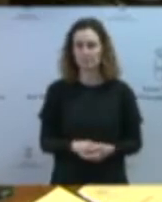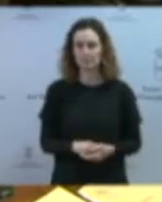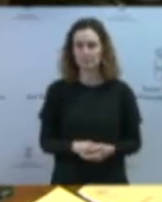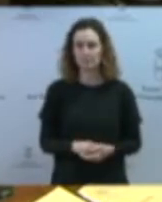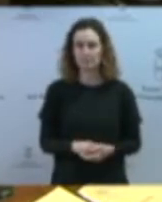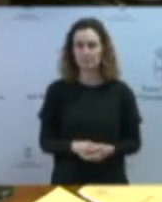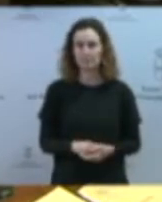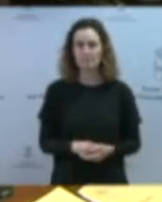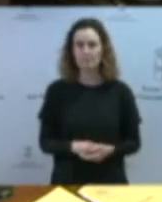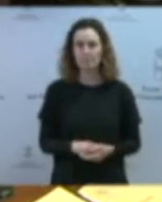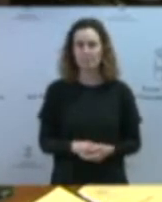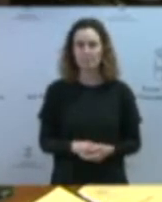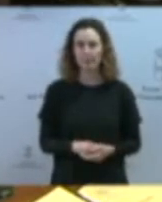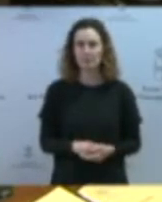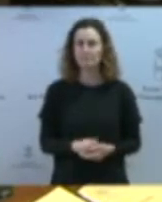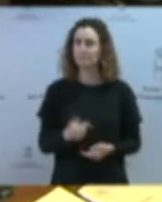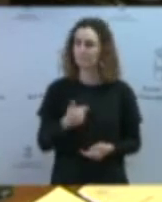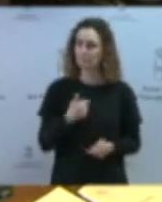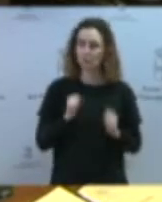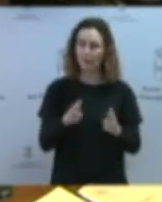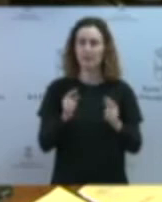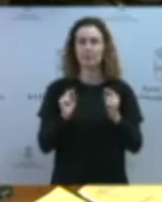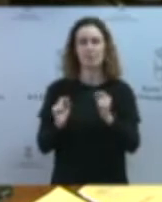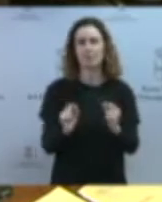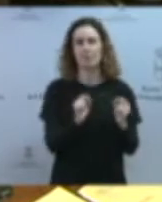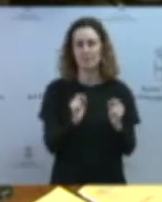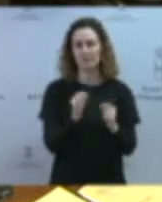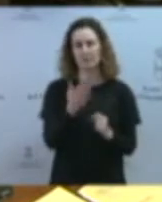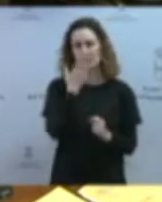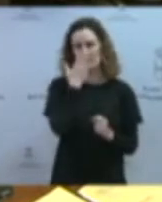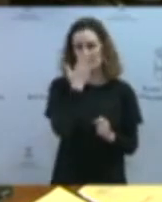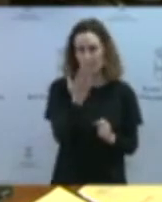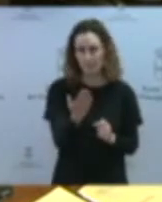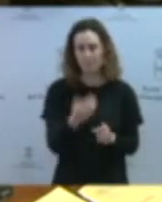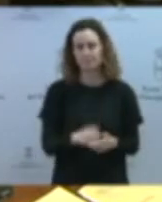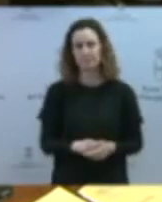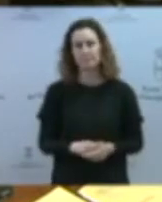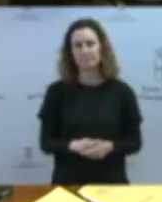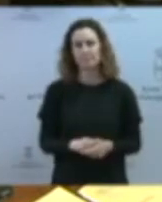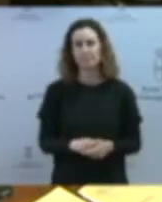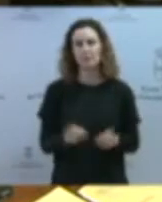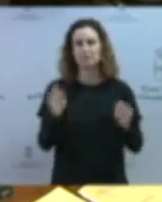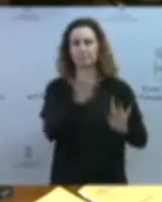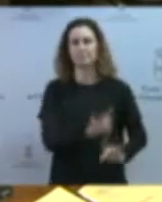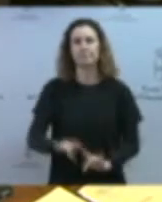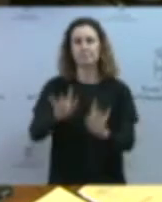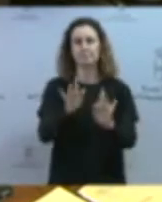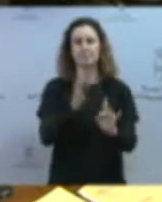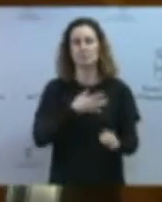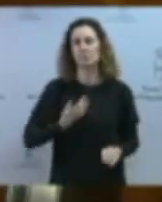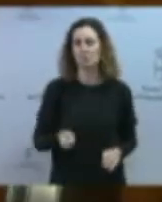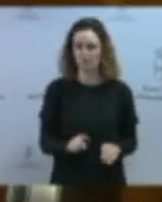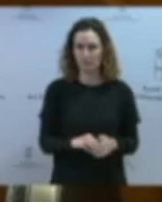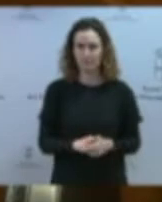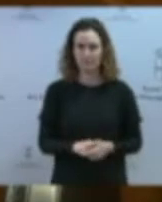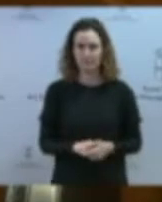al debate es sinceridad y no demagogia. Y se lo digo con todo respeto. Claro que a mí me gustaría